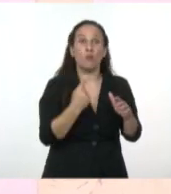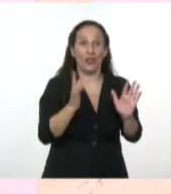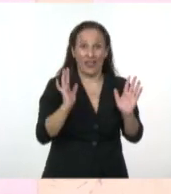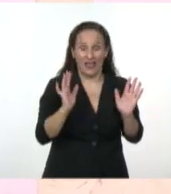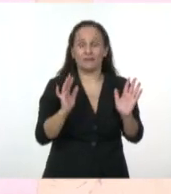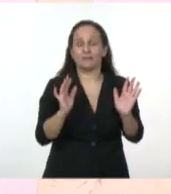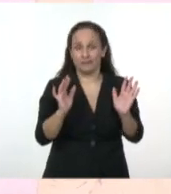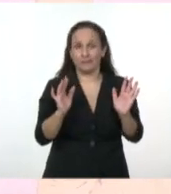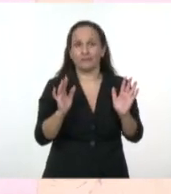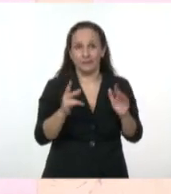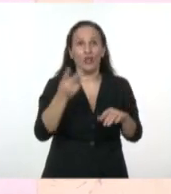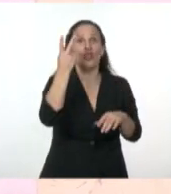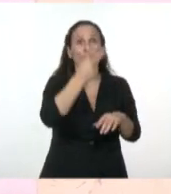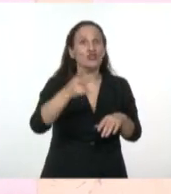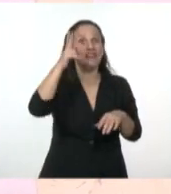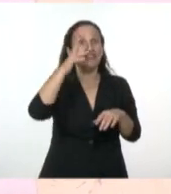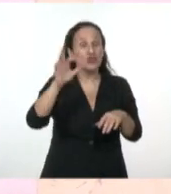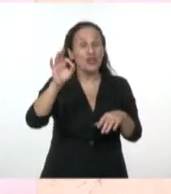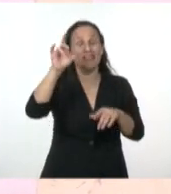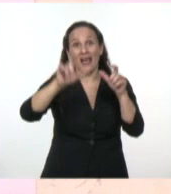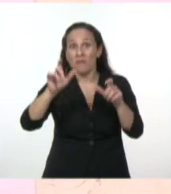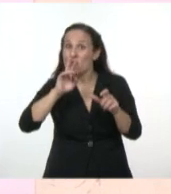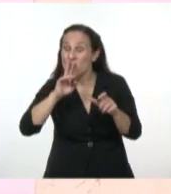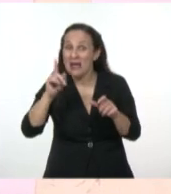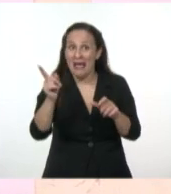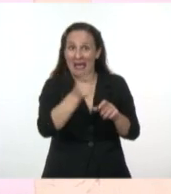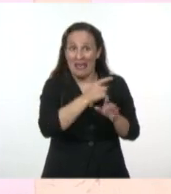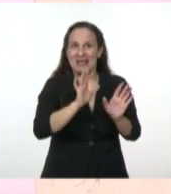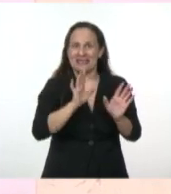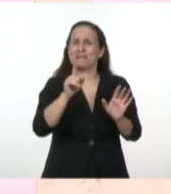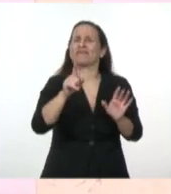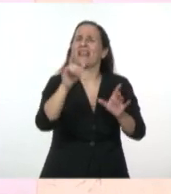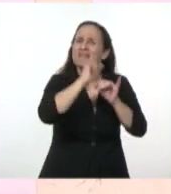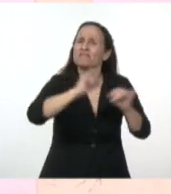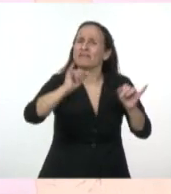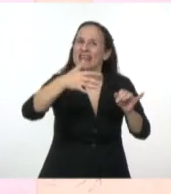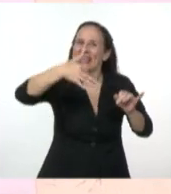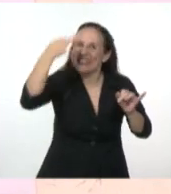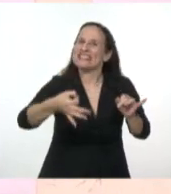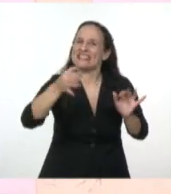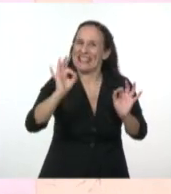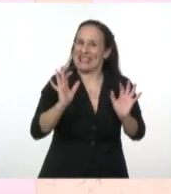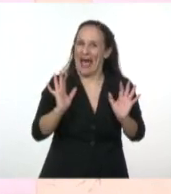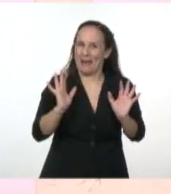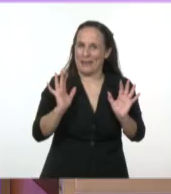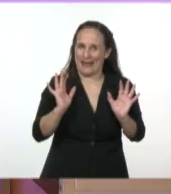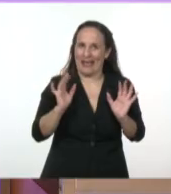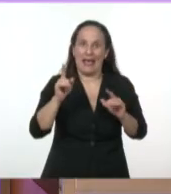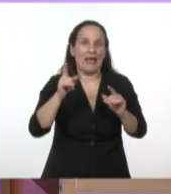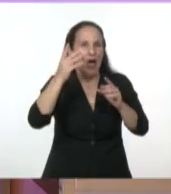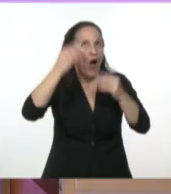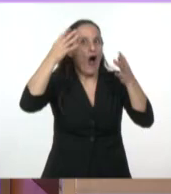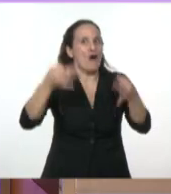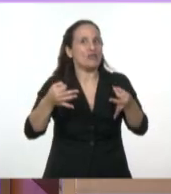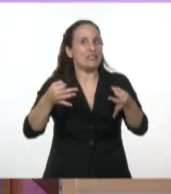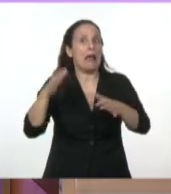exactamente, 280 víctimas durante el 2019 de las oficiales, de las que además pudimos conocer los datos. No en todos los casos se sabe los